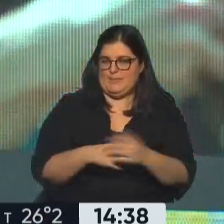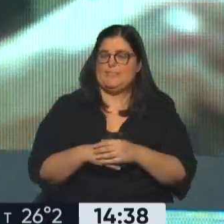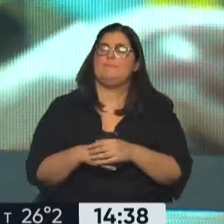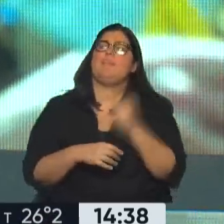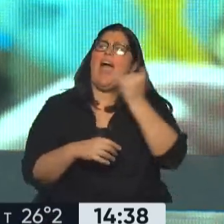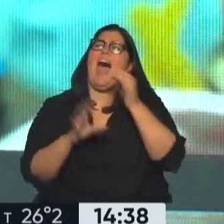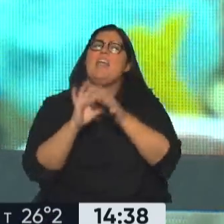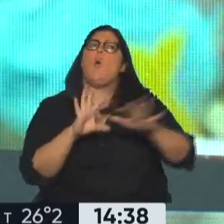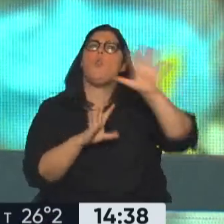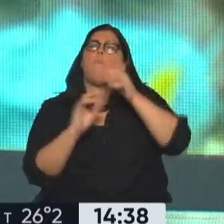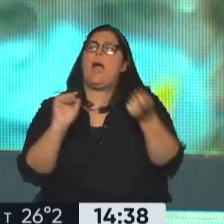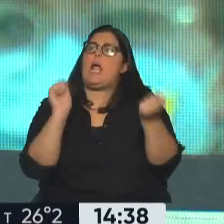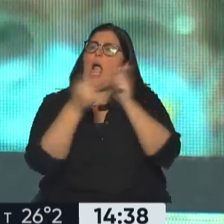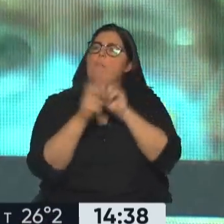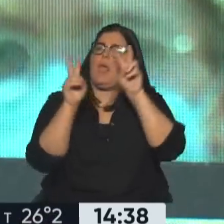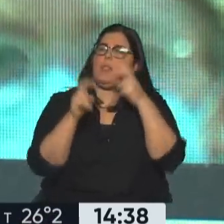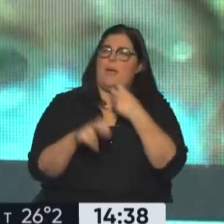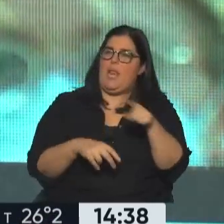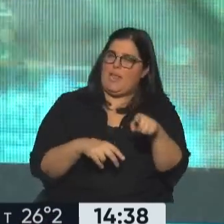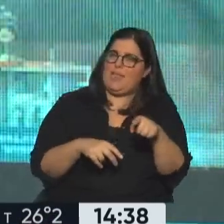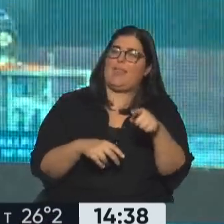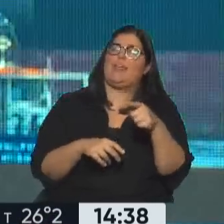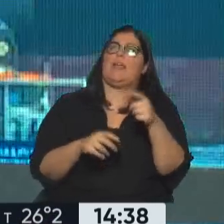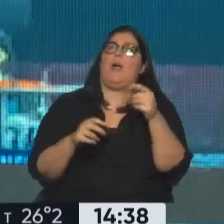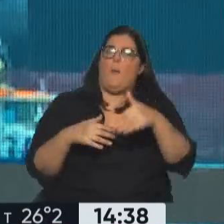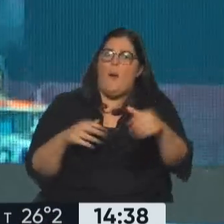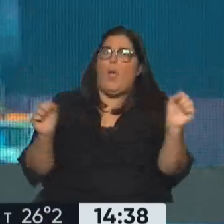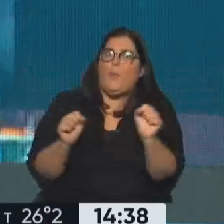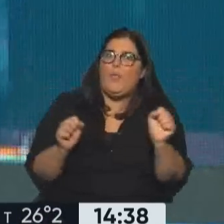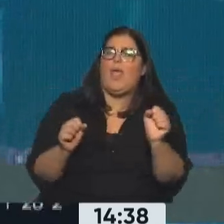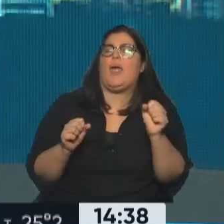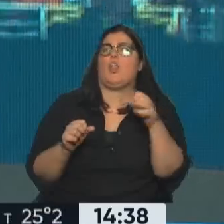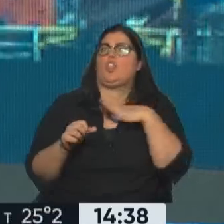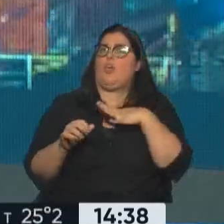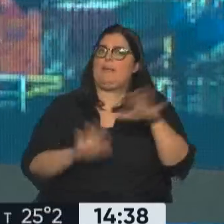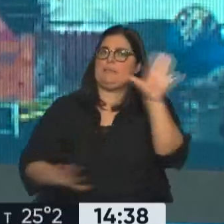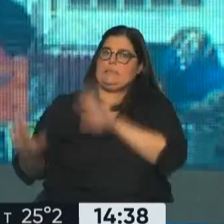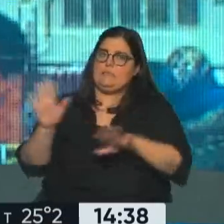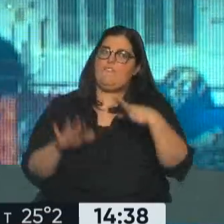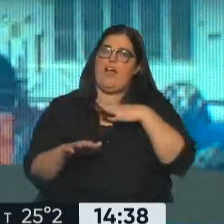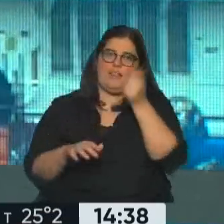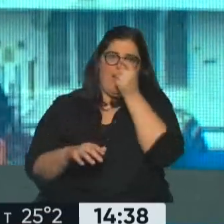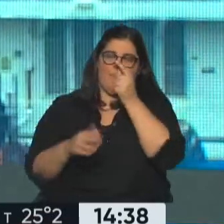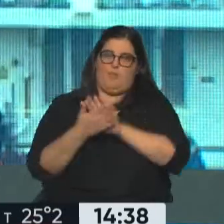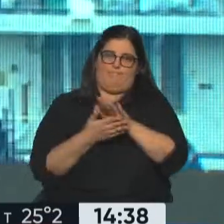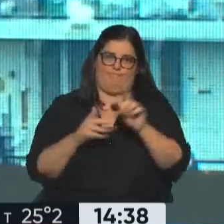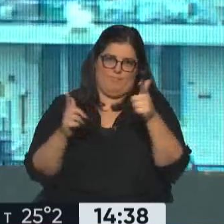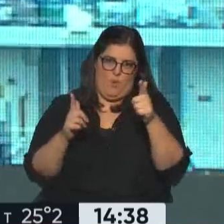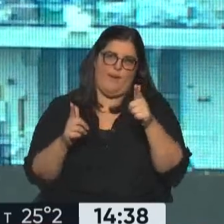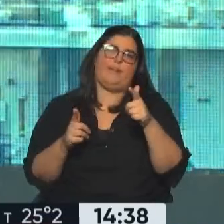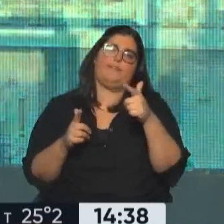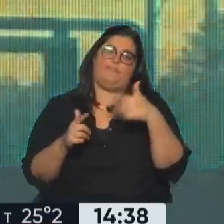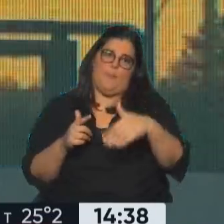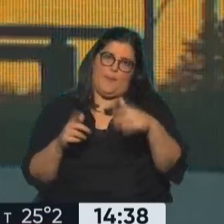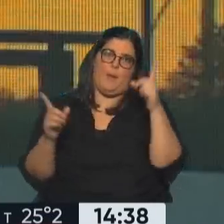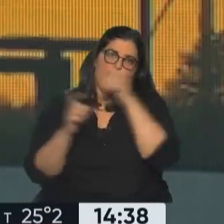europea y un invierno efectivamente por venir donde todavía este reacomodamiento no va a dar sus frutos tan rápidos y va a generar